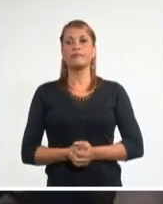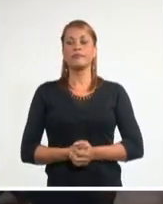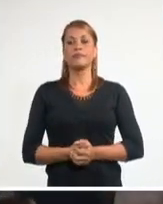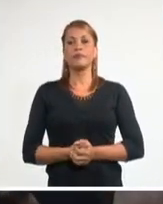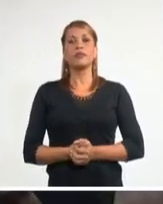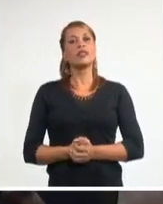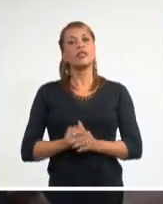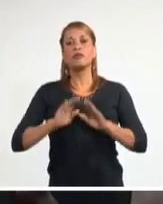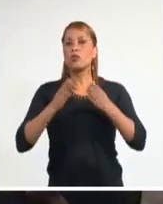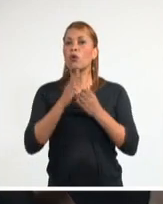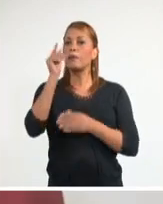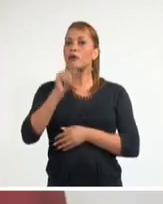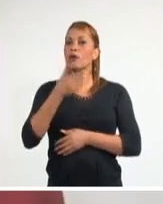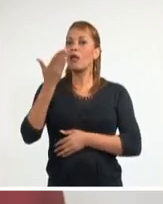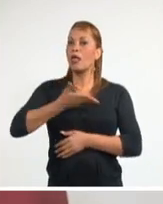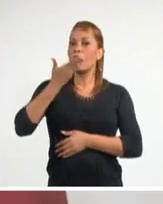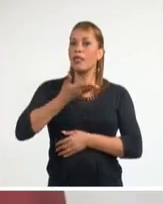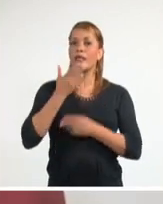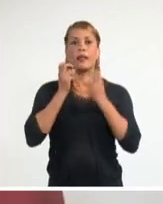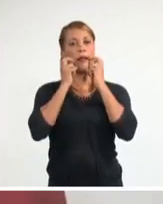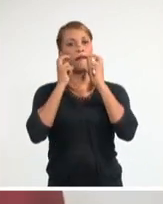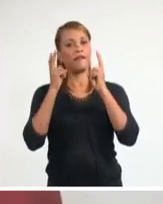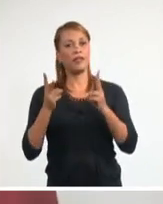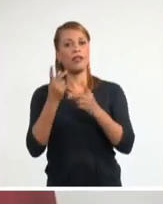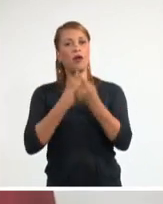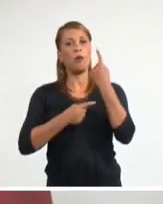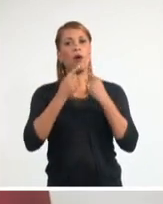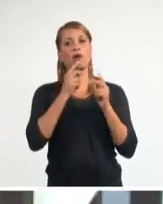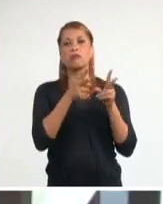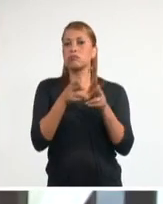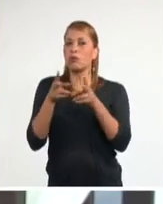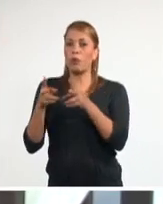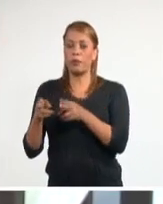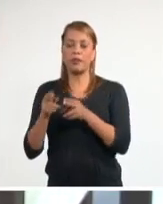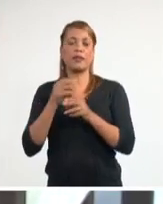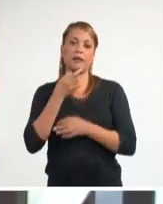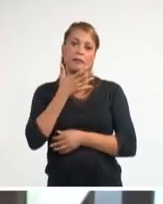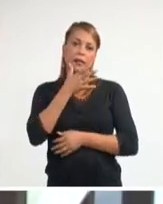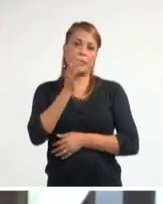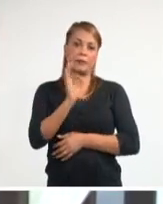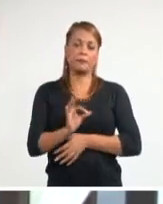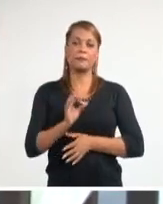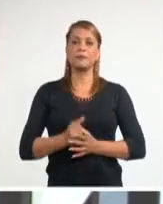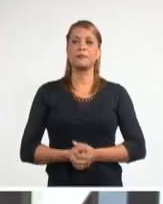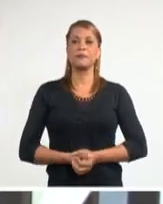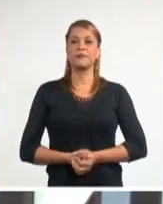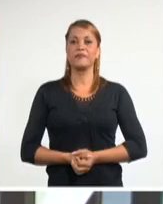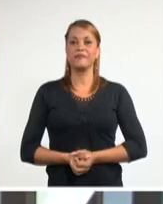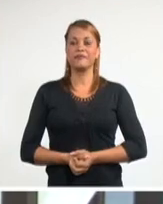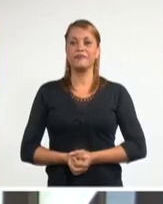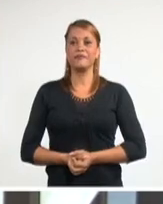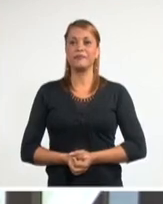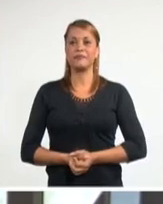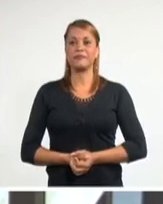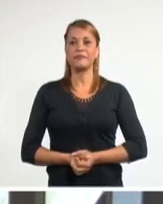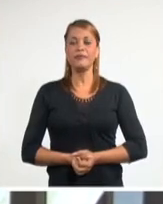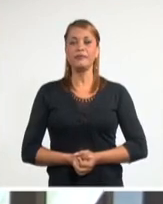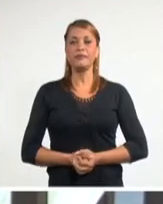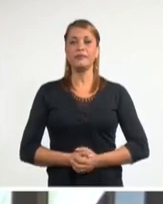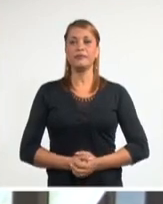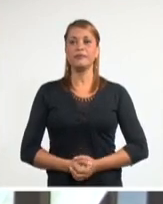vivencias cuentan la vida, la escena, como un documental. En Camagüey, Aimea Amargos, Sistema Informativo